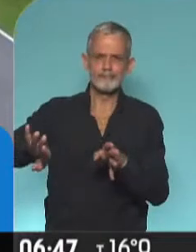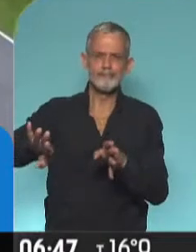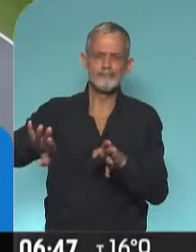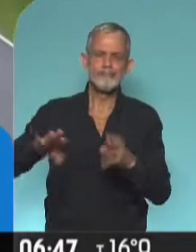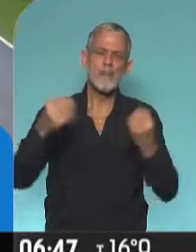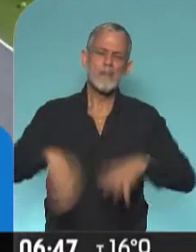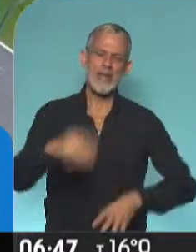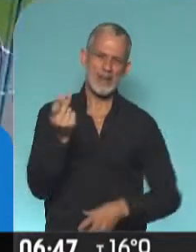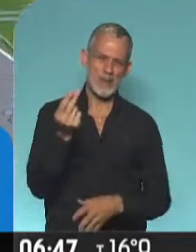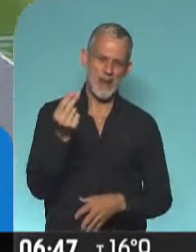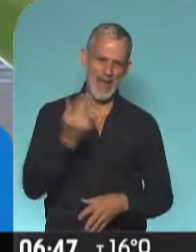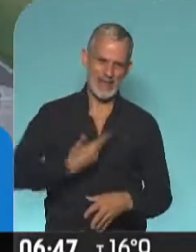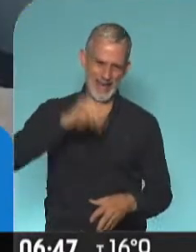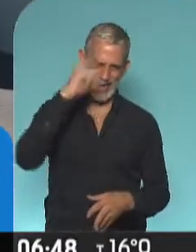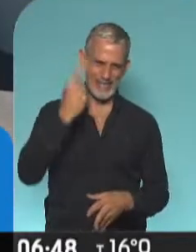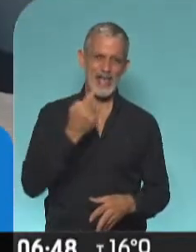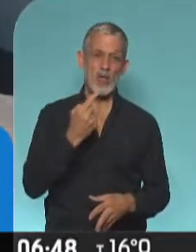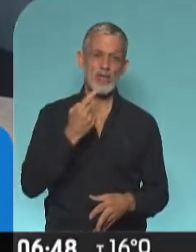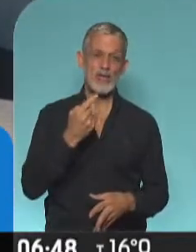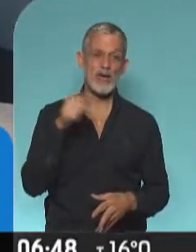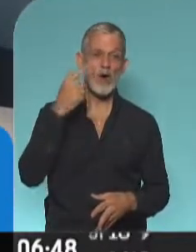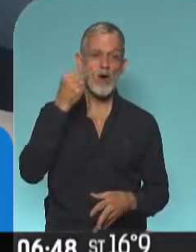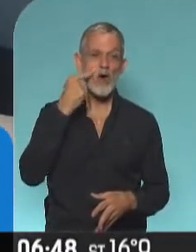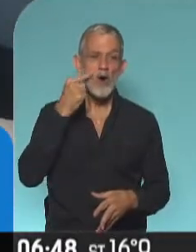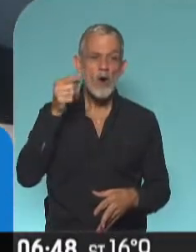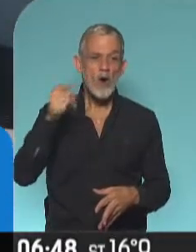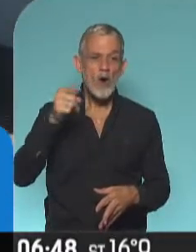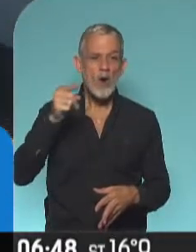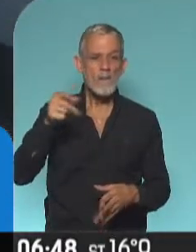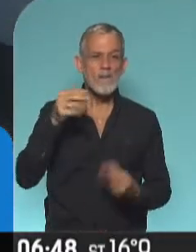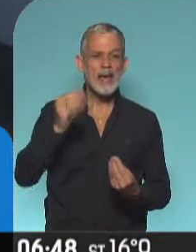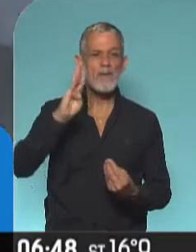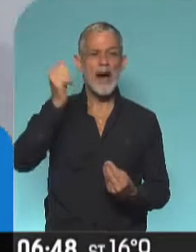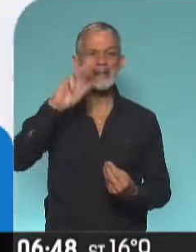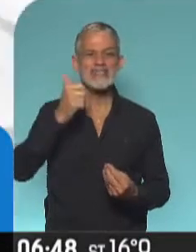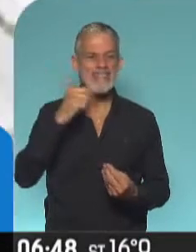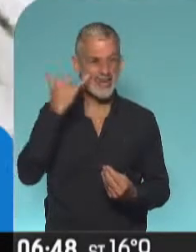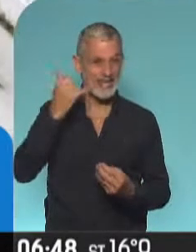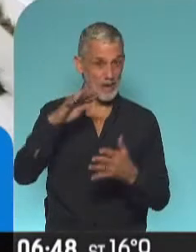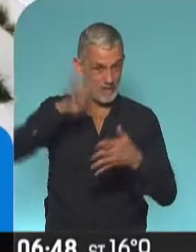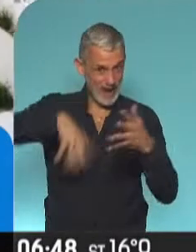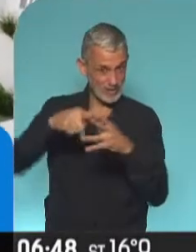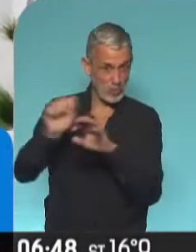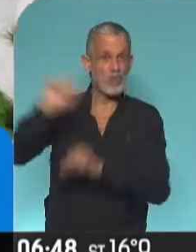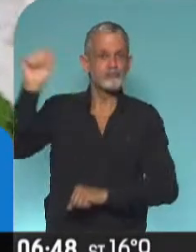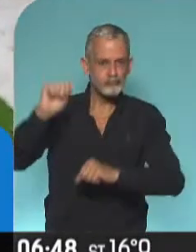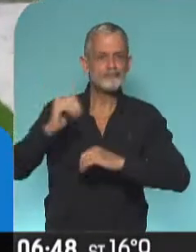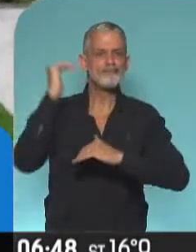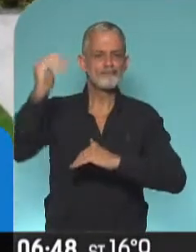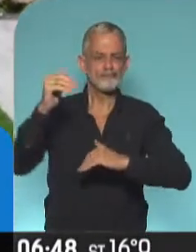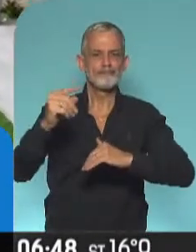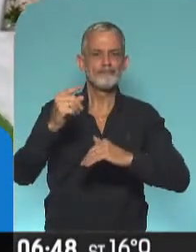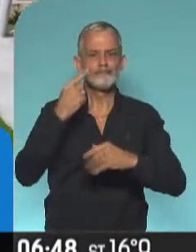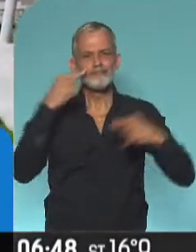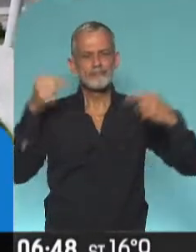plata al estado sostuvo andrés en varsky geógrafo doctorado en barcelona- investigador del instituto del conurbano